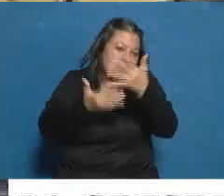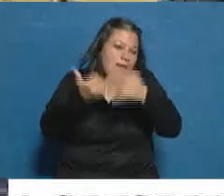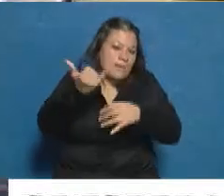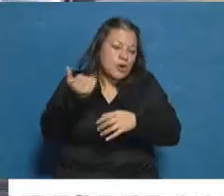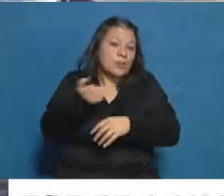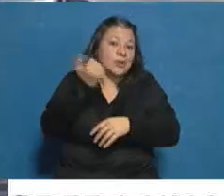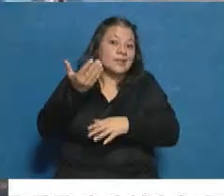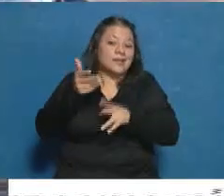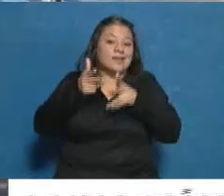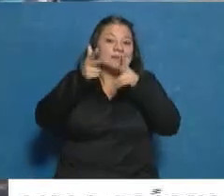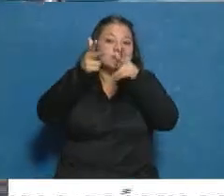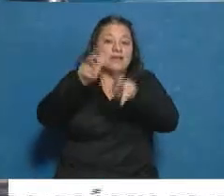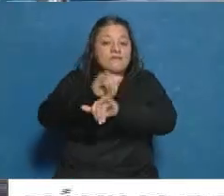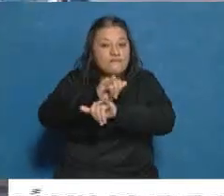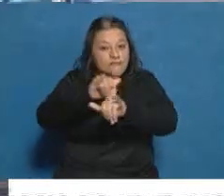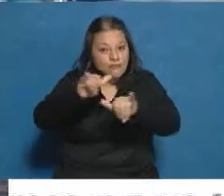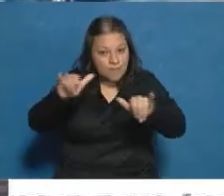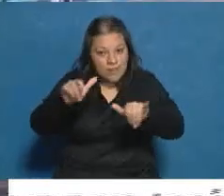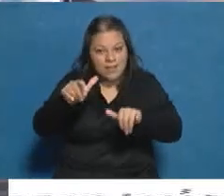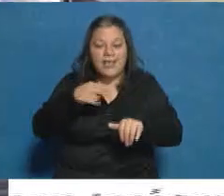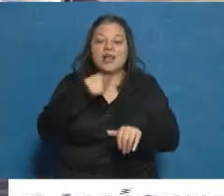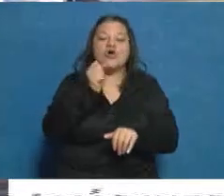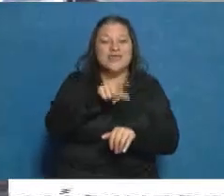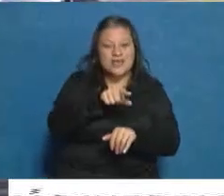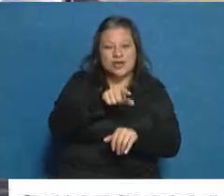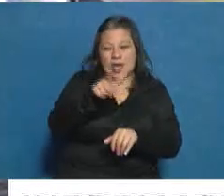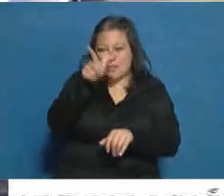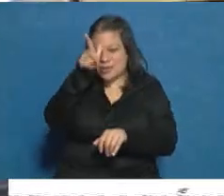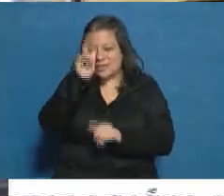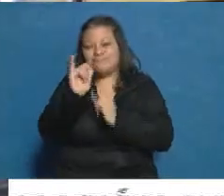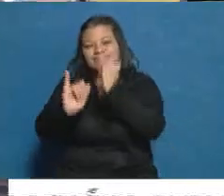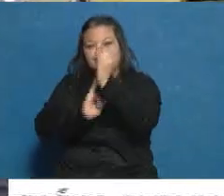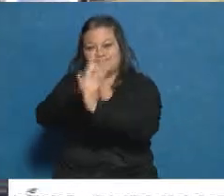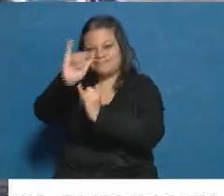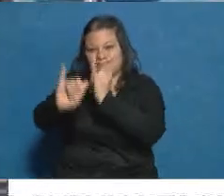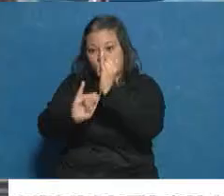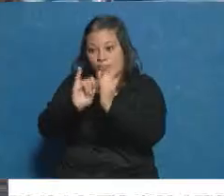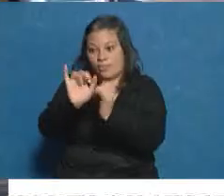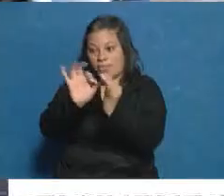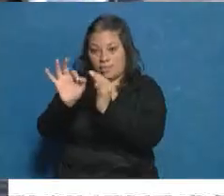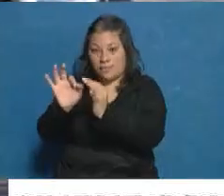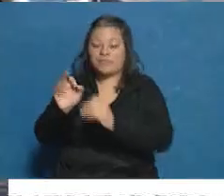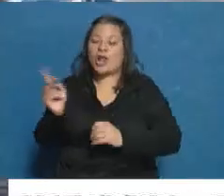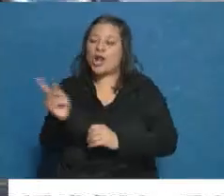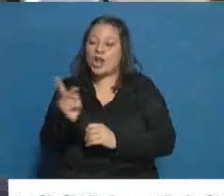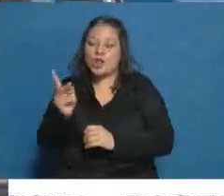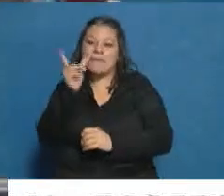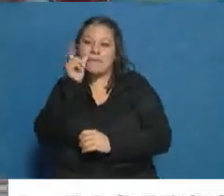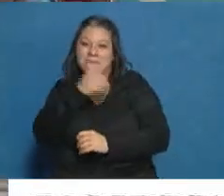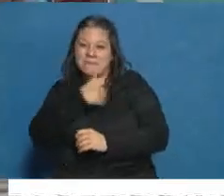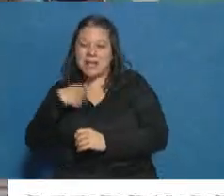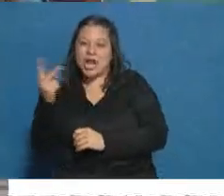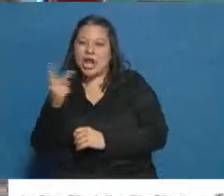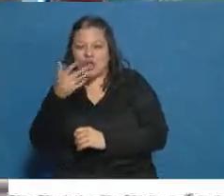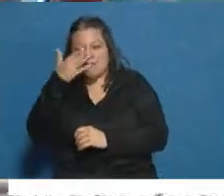que mencionábamos es información que le brindaron los hijos a los primeros oficiales que llegaron al lugar, que ambos se encontraban con enfermedades